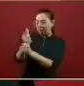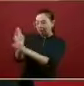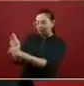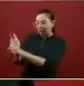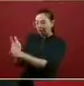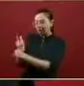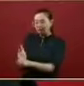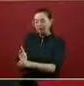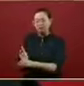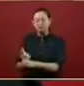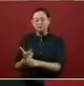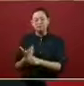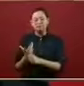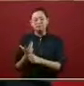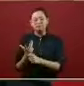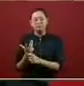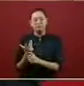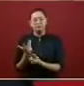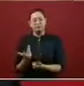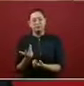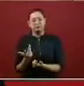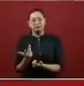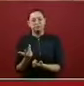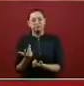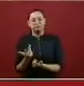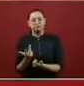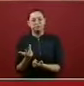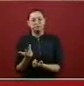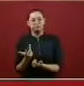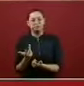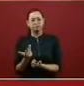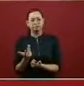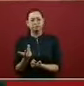Judicial, sin